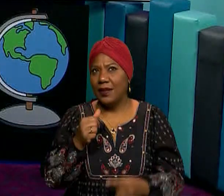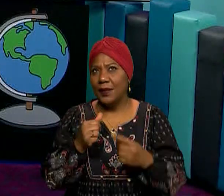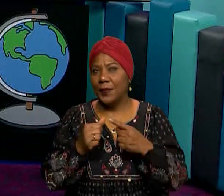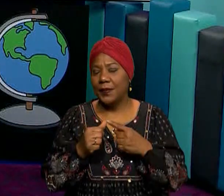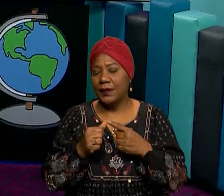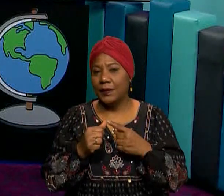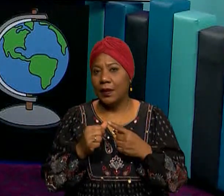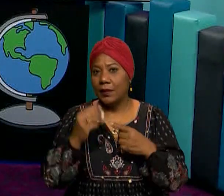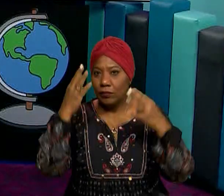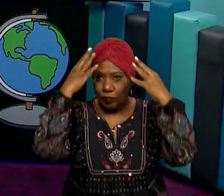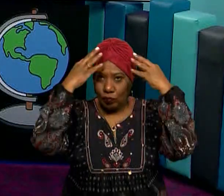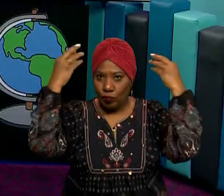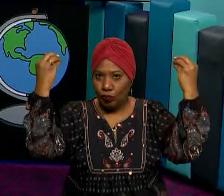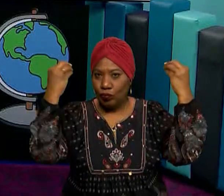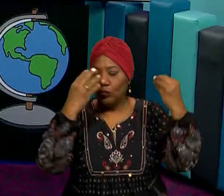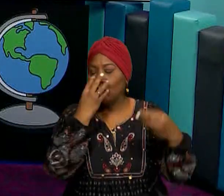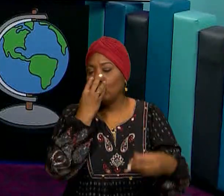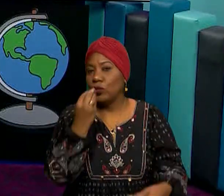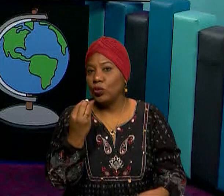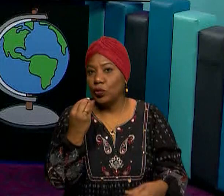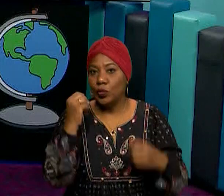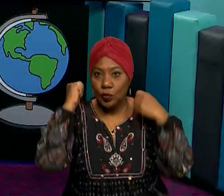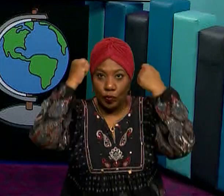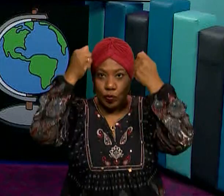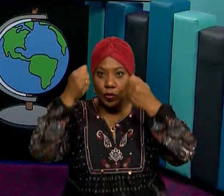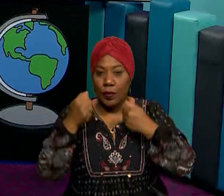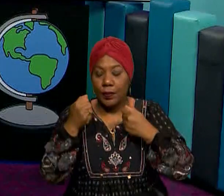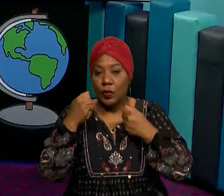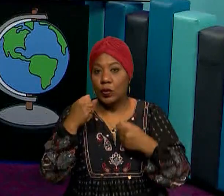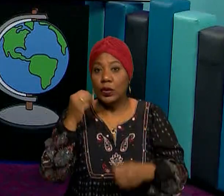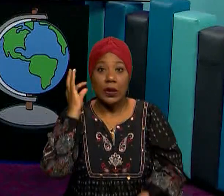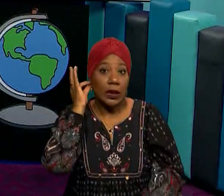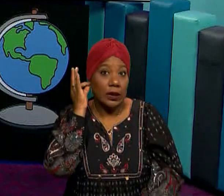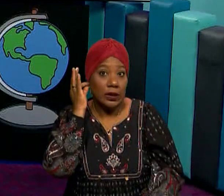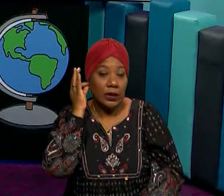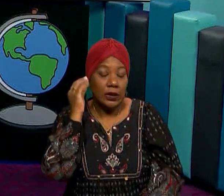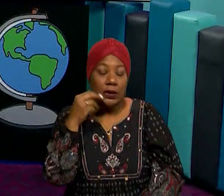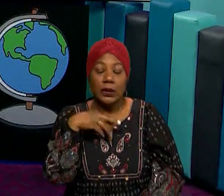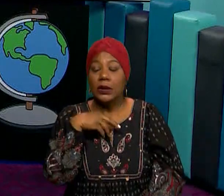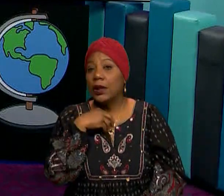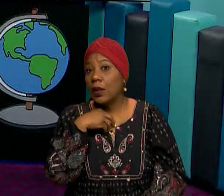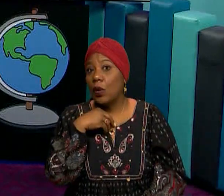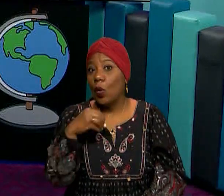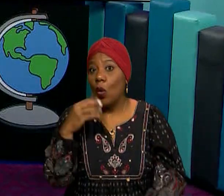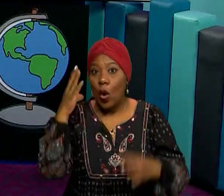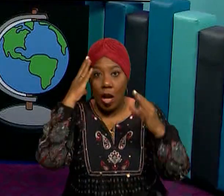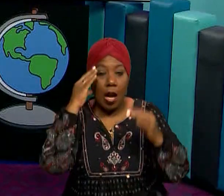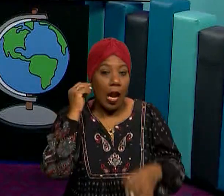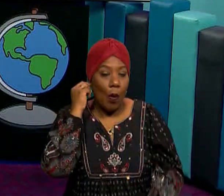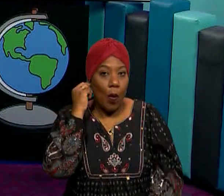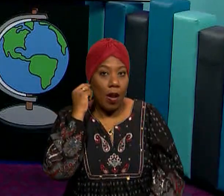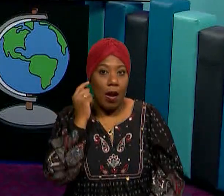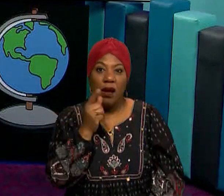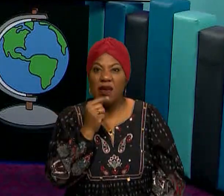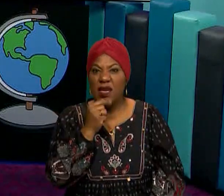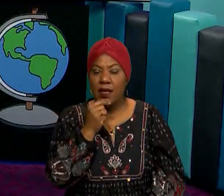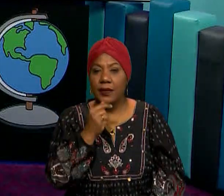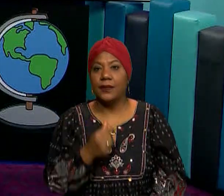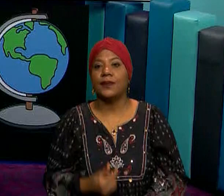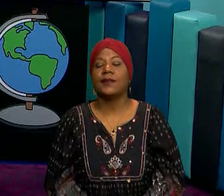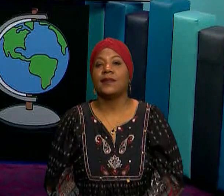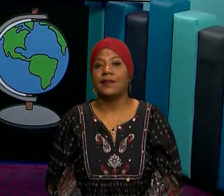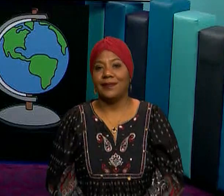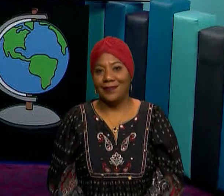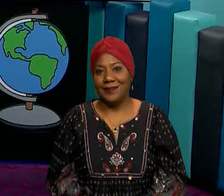¿El lobo, la abuelita o Caperucita Roja? Puedes pensar. Y por último, vamos